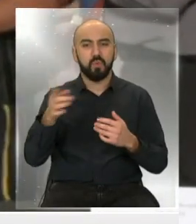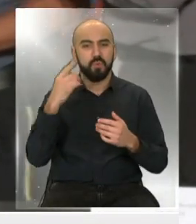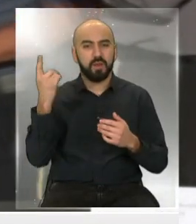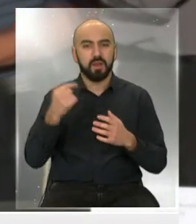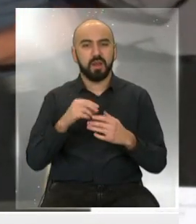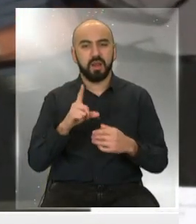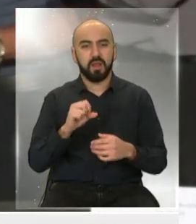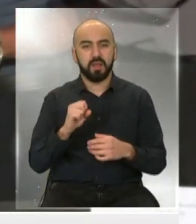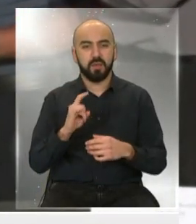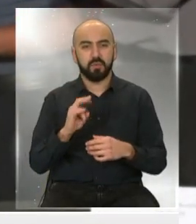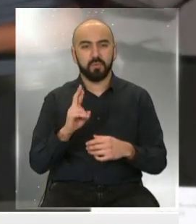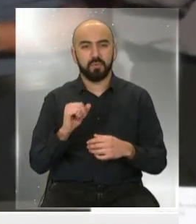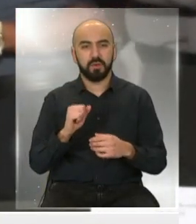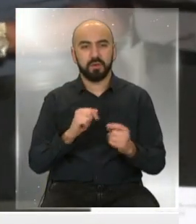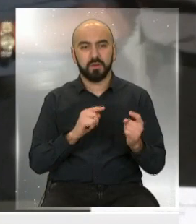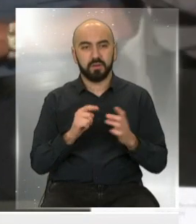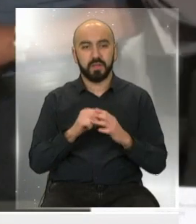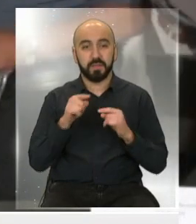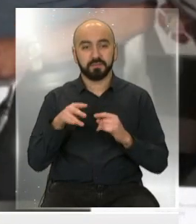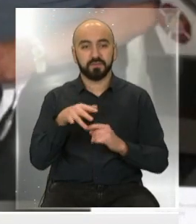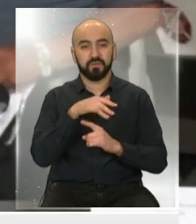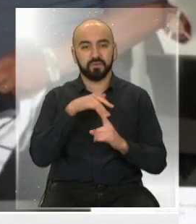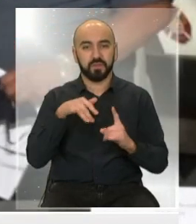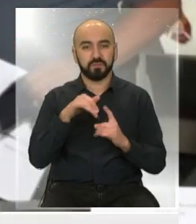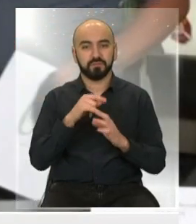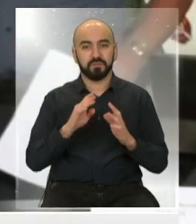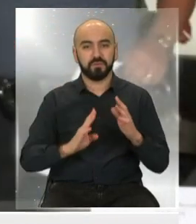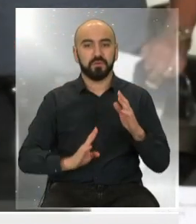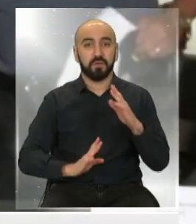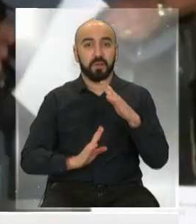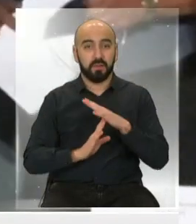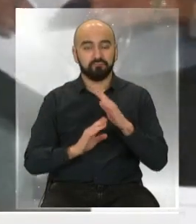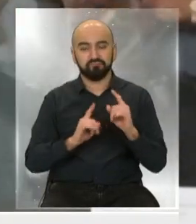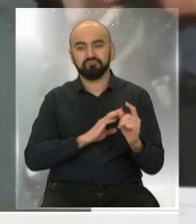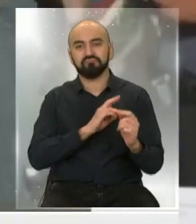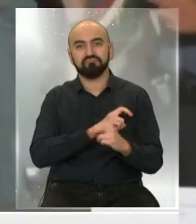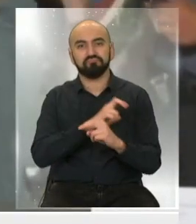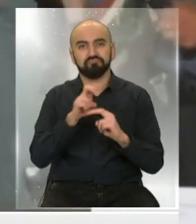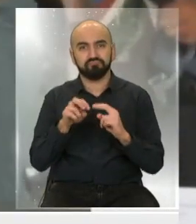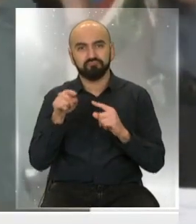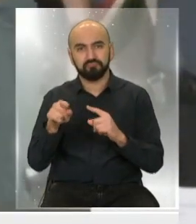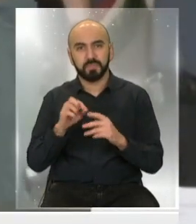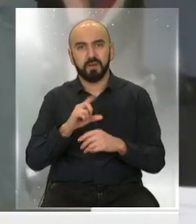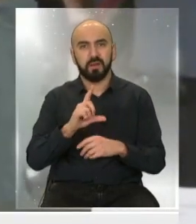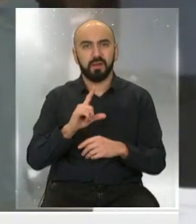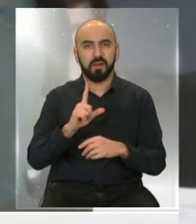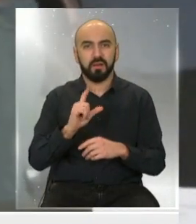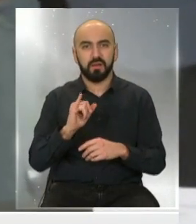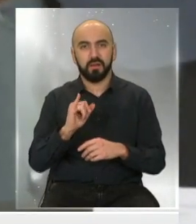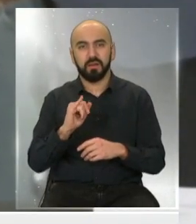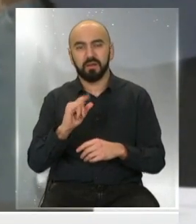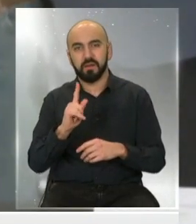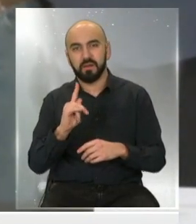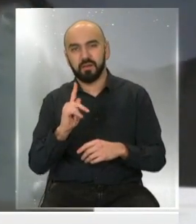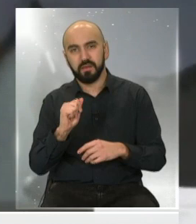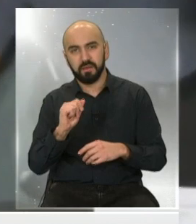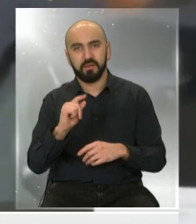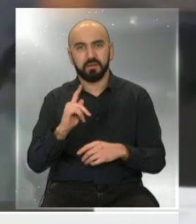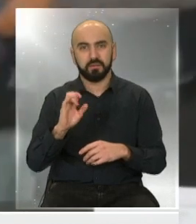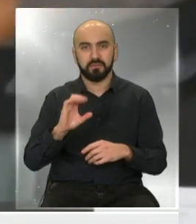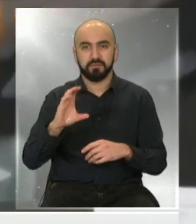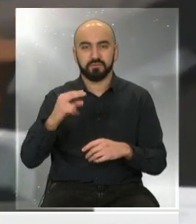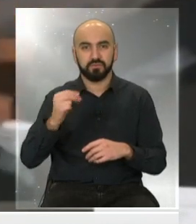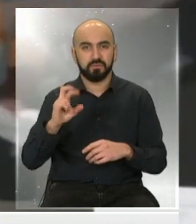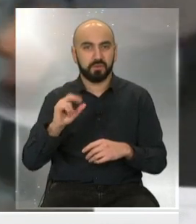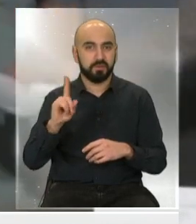en ese contexto hizo un alto en la ciudad de Lake Charles, una de las más afectadas justamente por el paso del huracán. Allí,